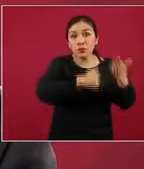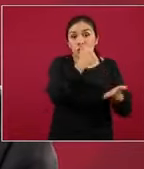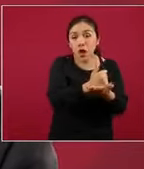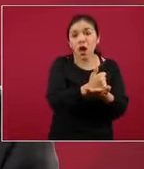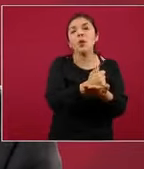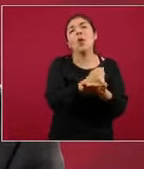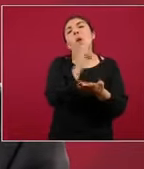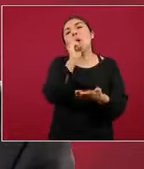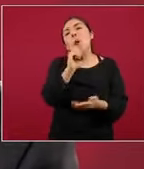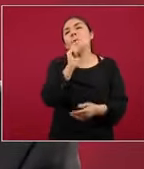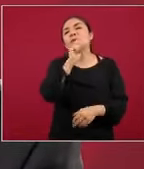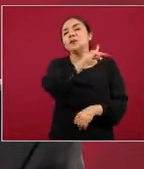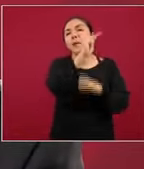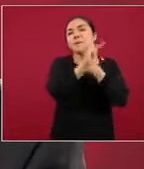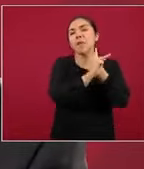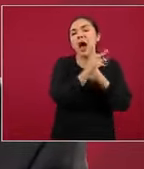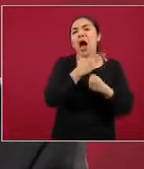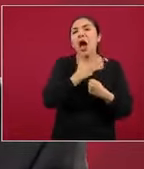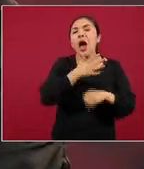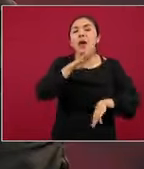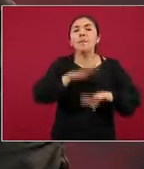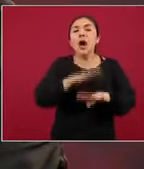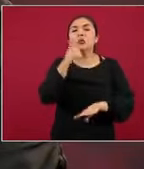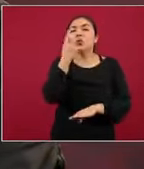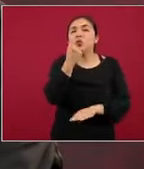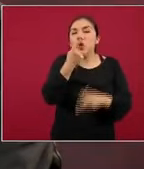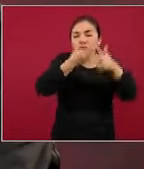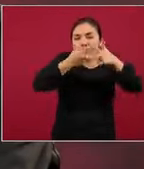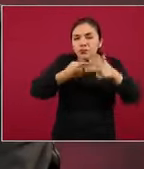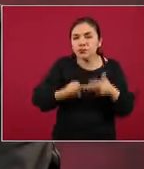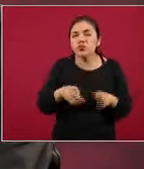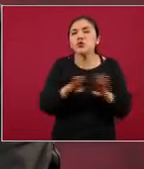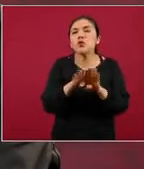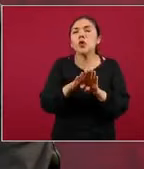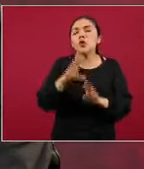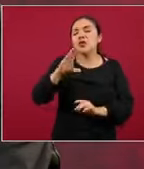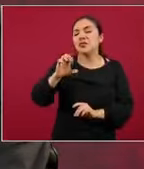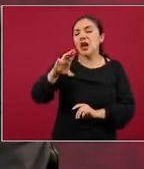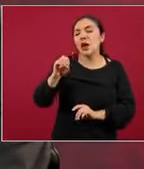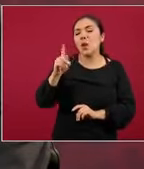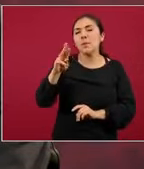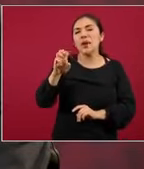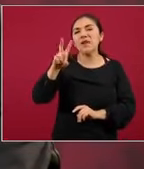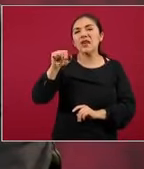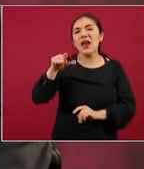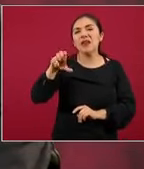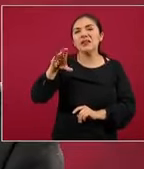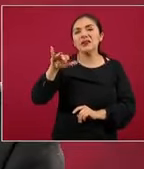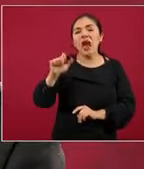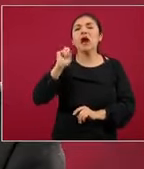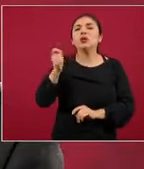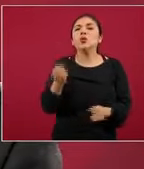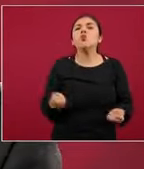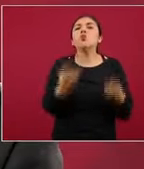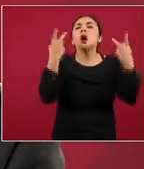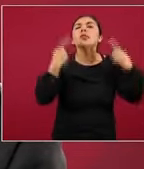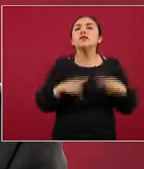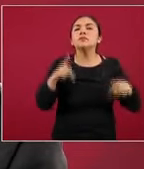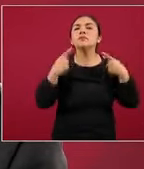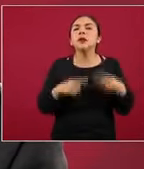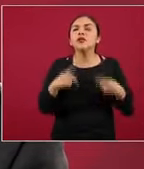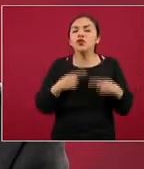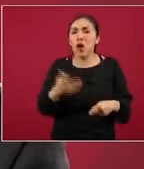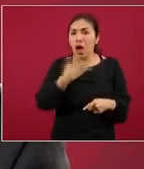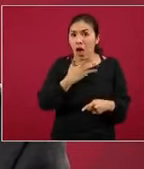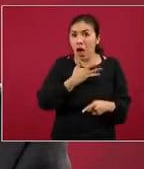mismo país uno tiene más de una estimación de la seroprevalencia. Seroprevalencia es la proporción de personas